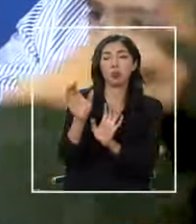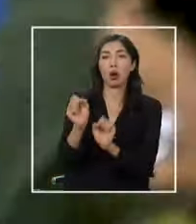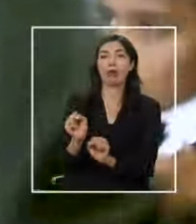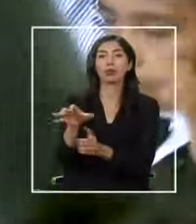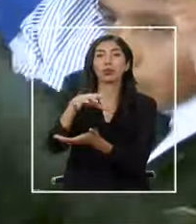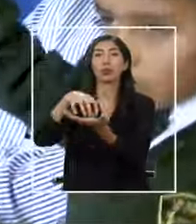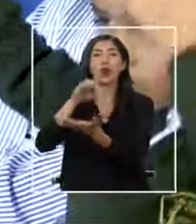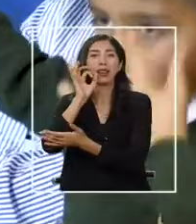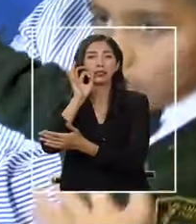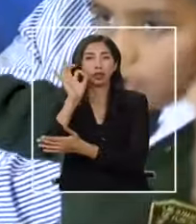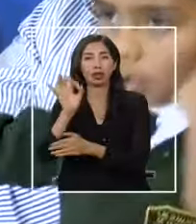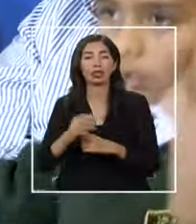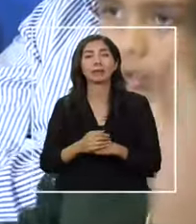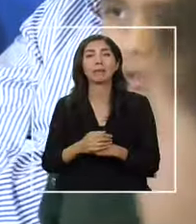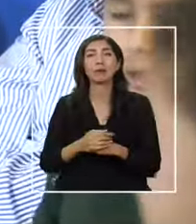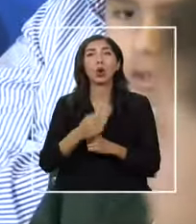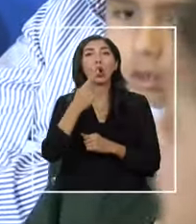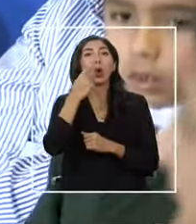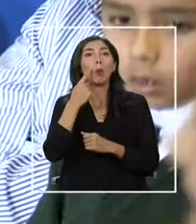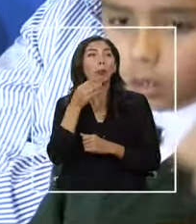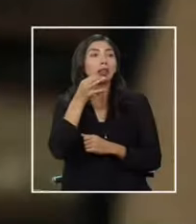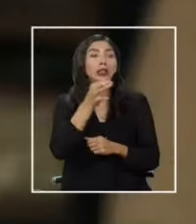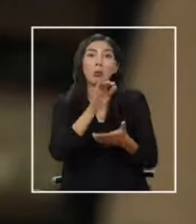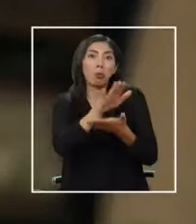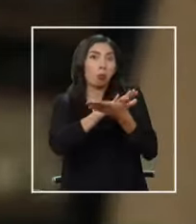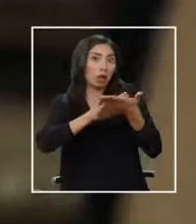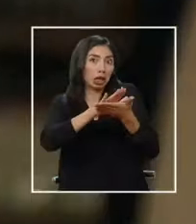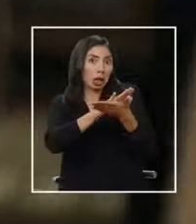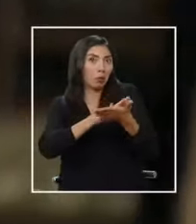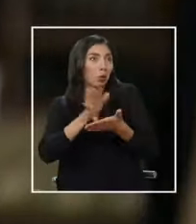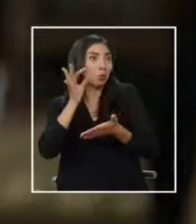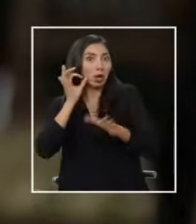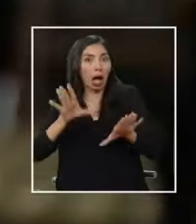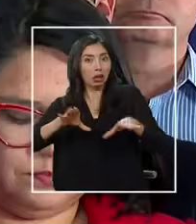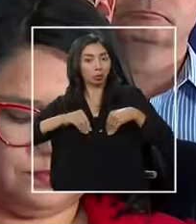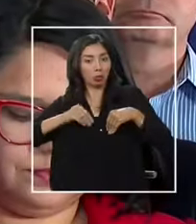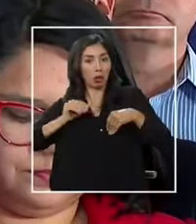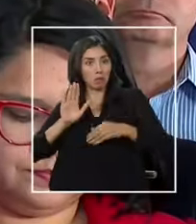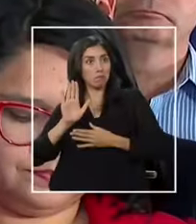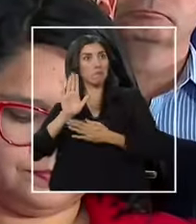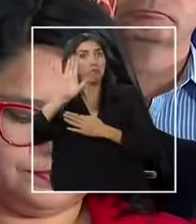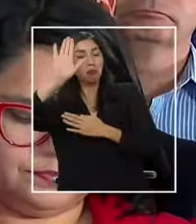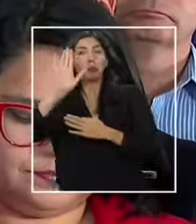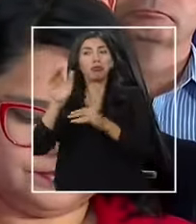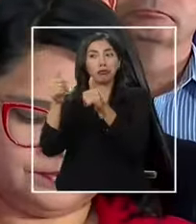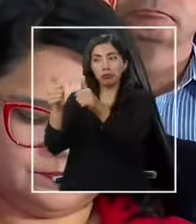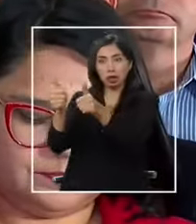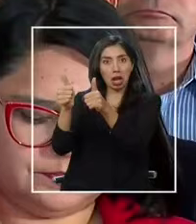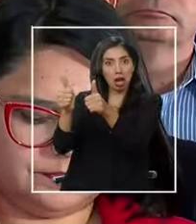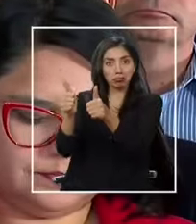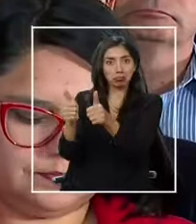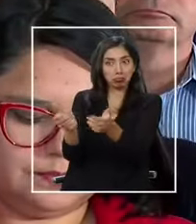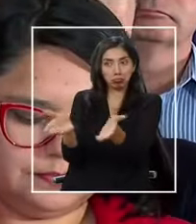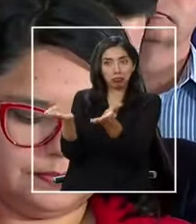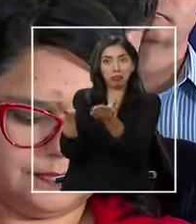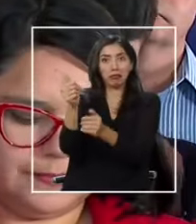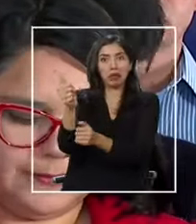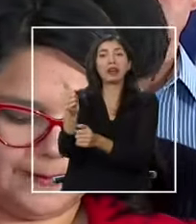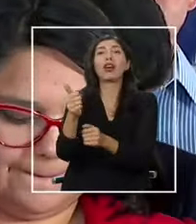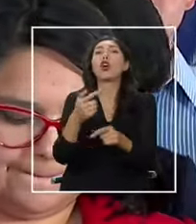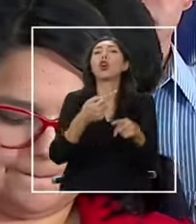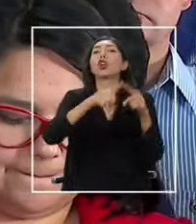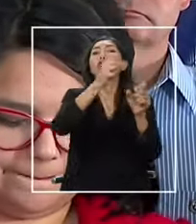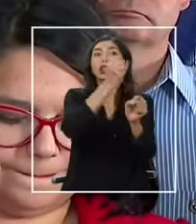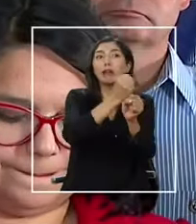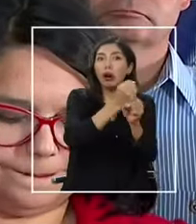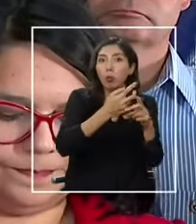la situación de que Marcela Cubillo asume como candidata en Las Condes, creo que lo haría muy bien. En las otras funciones públicas que ha